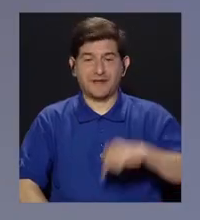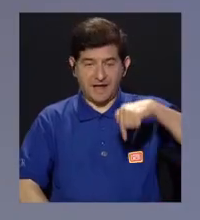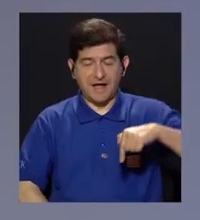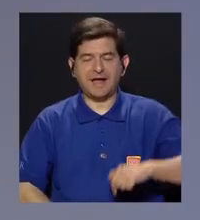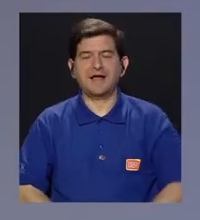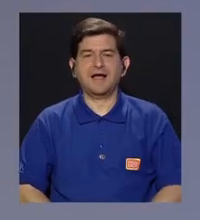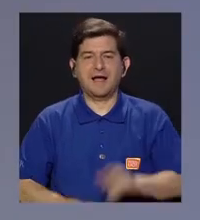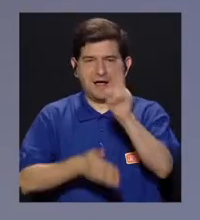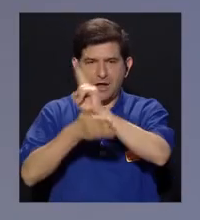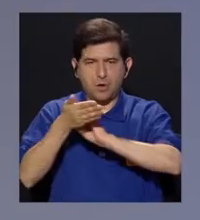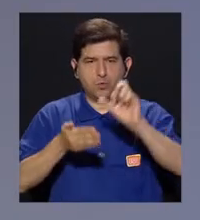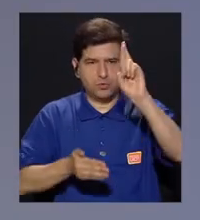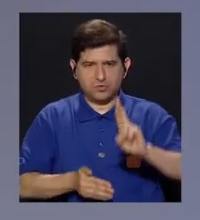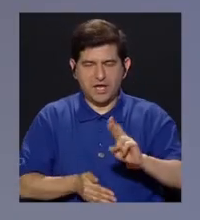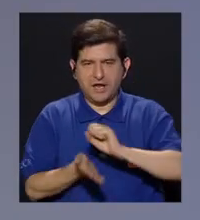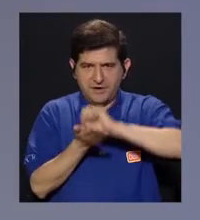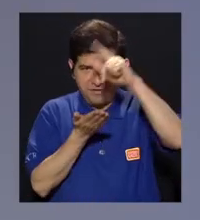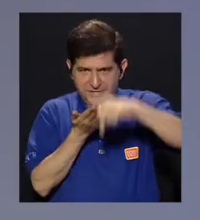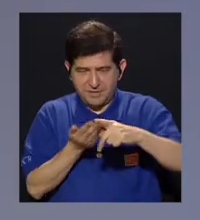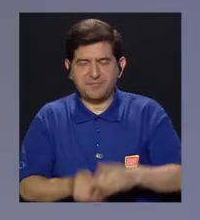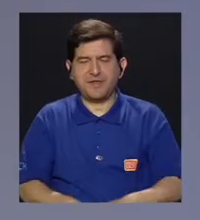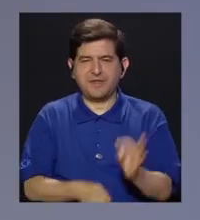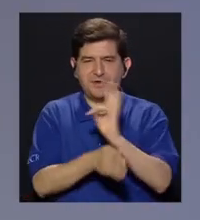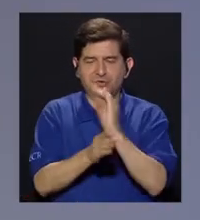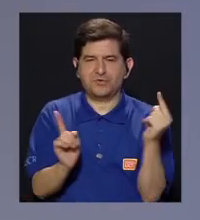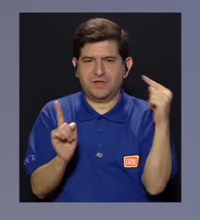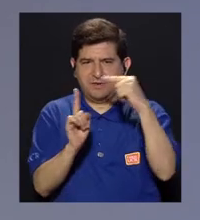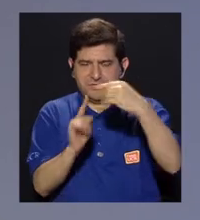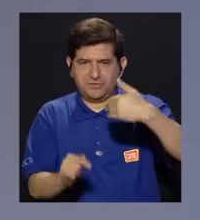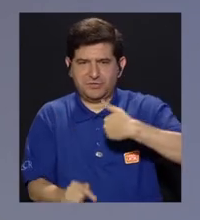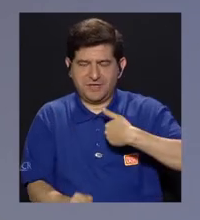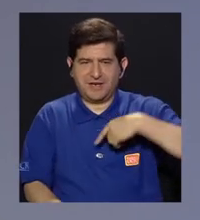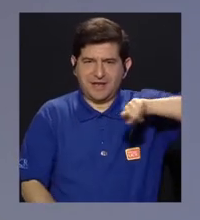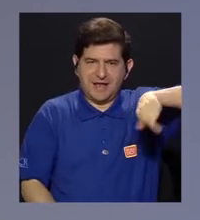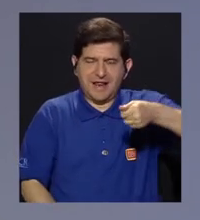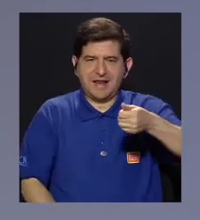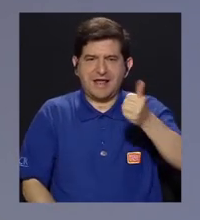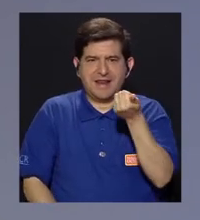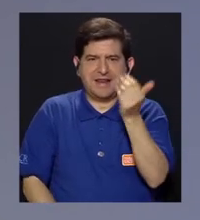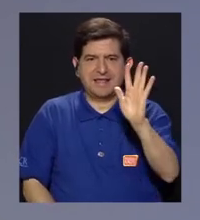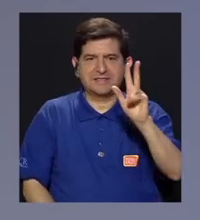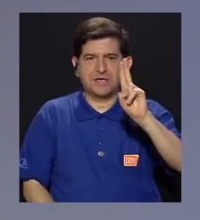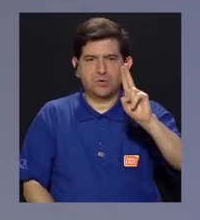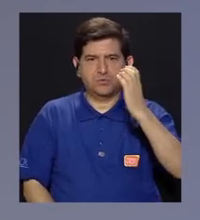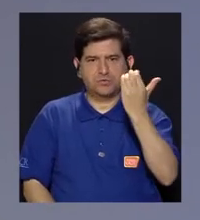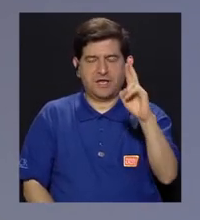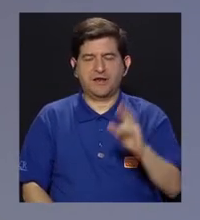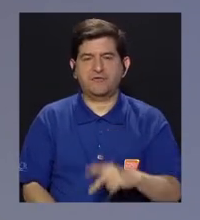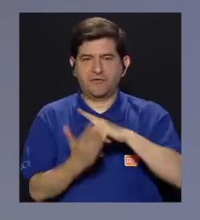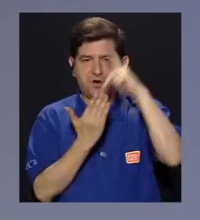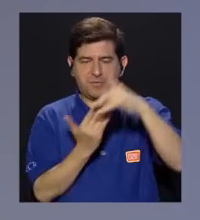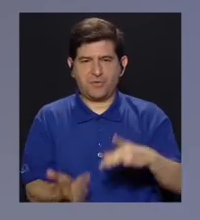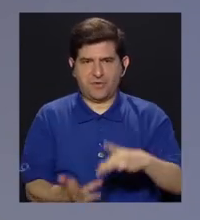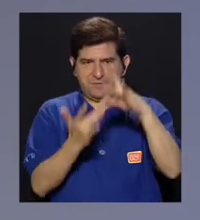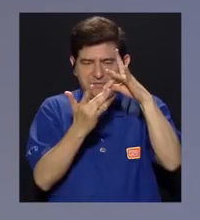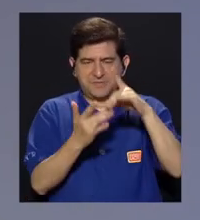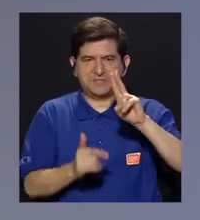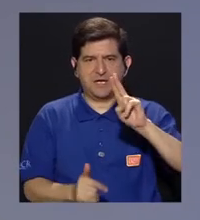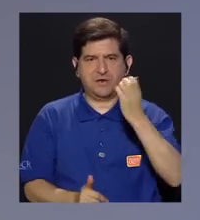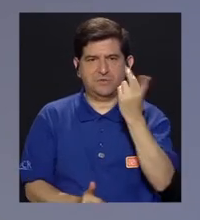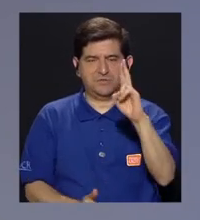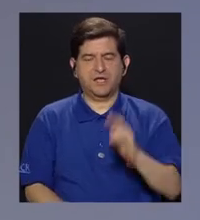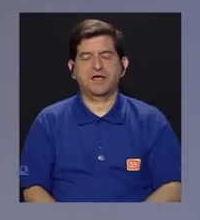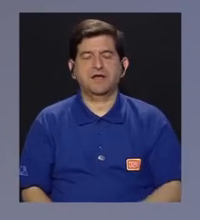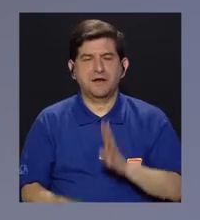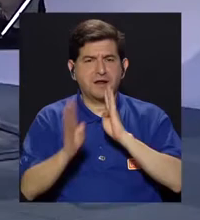desde el campo de lo griego fashion la universidad de costa rica hacemos televisión con sentido en su canal 15 user estamos en especial es usar y hablando del